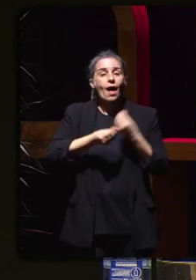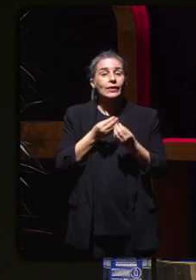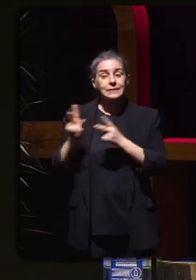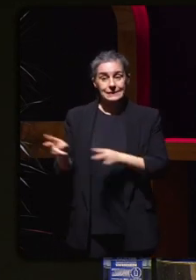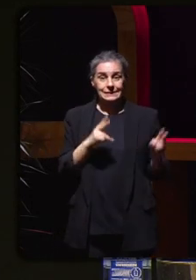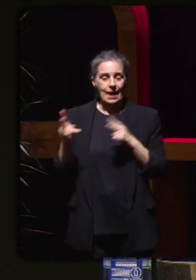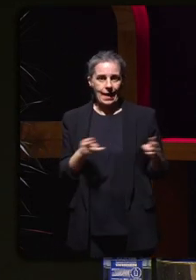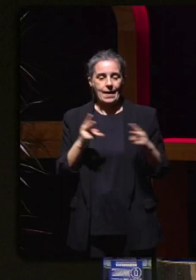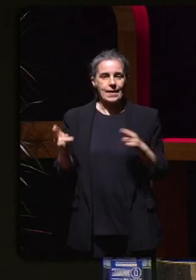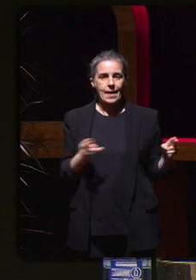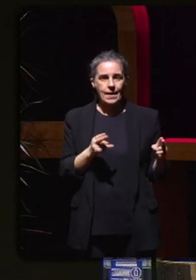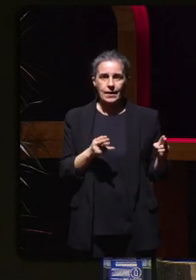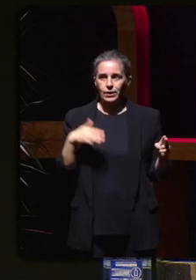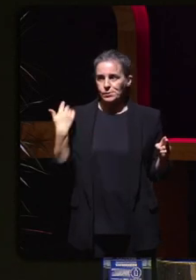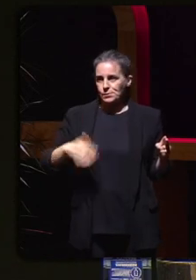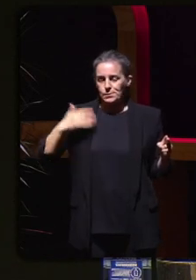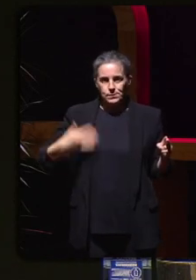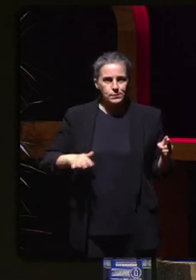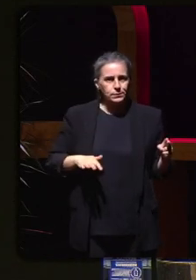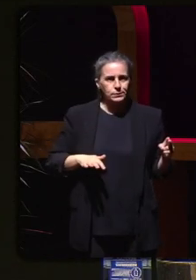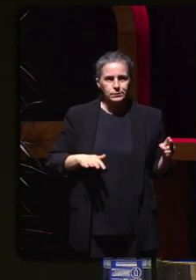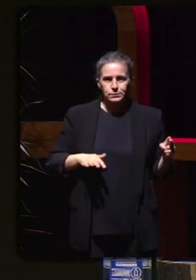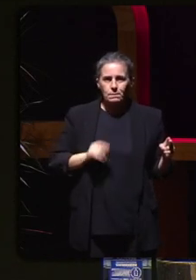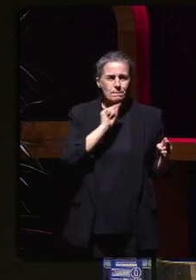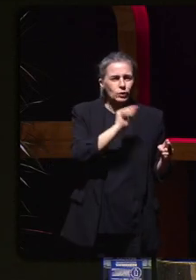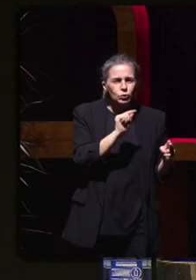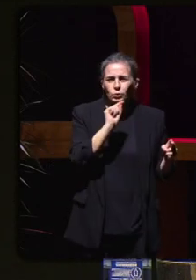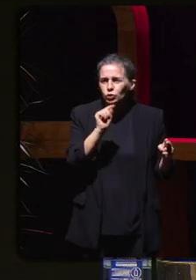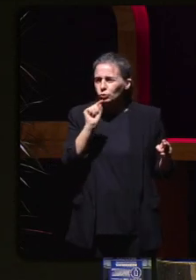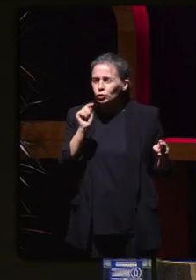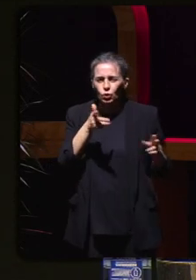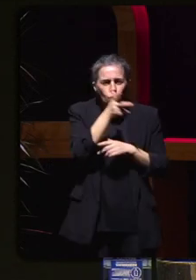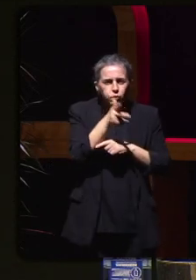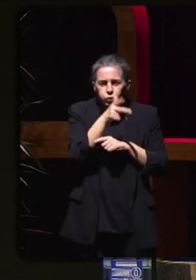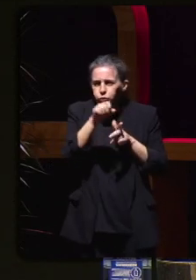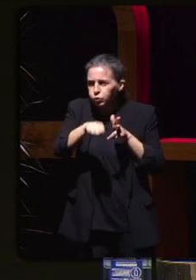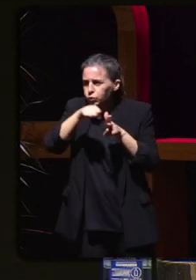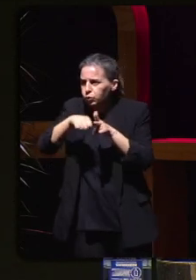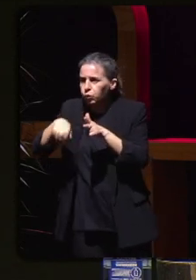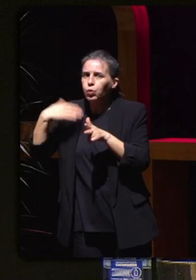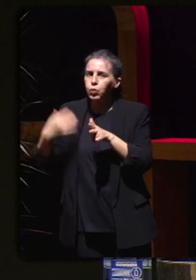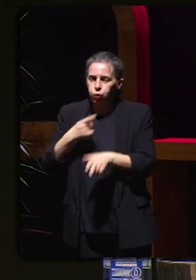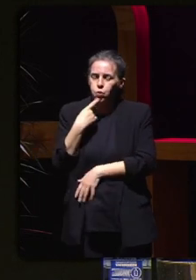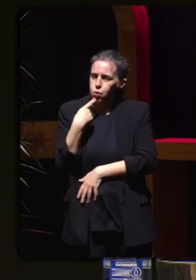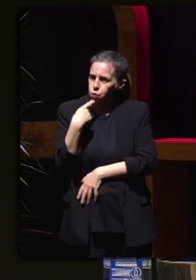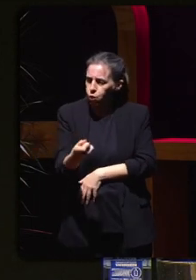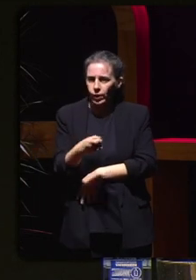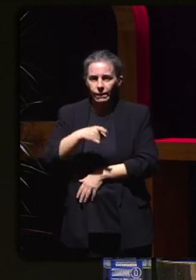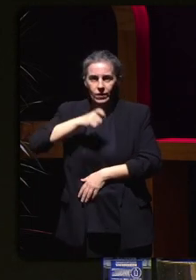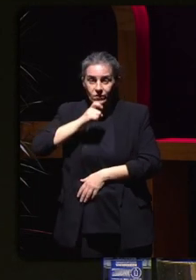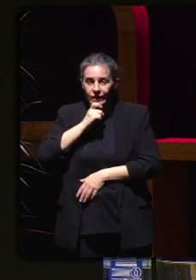evitar una catástrofe a cada minuto entonces conseguir hacer una serie